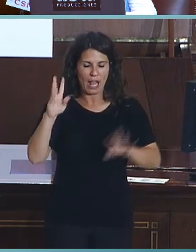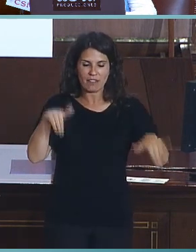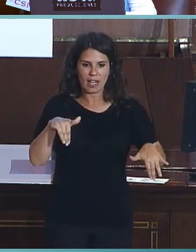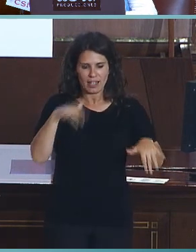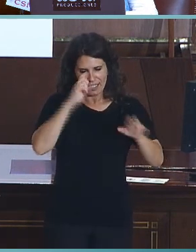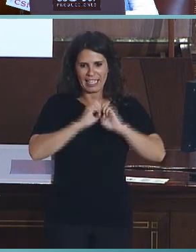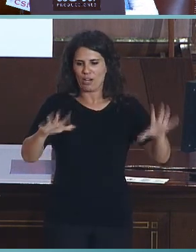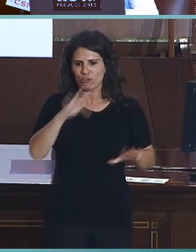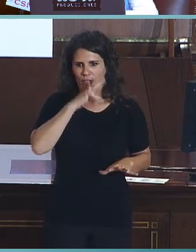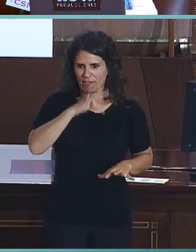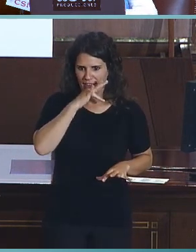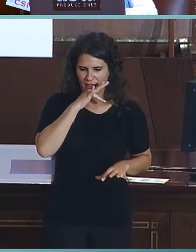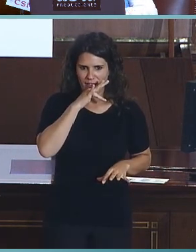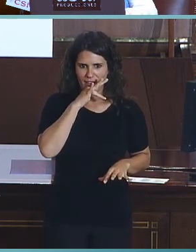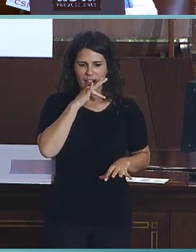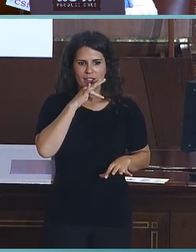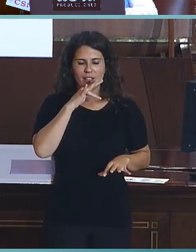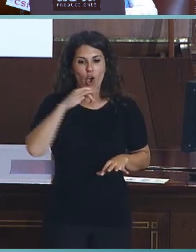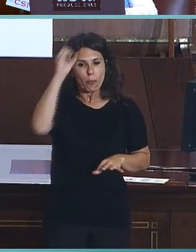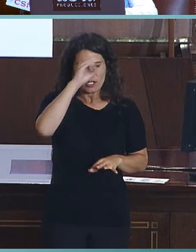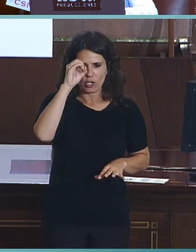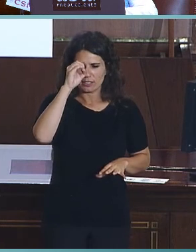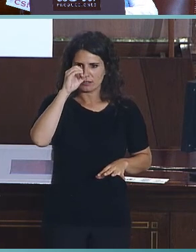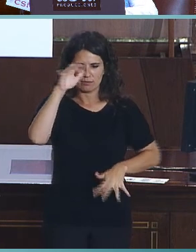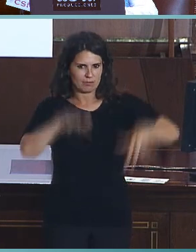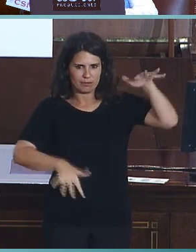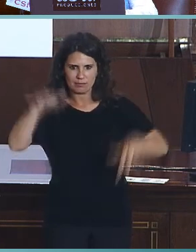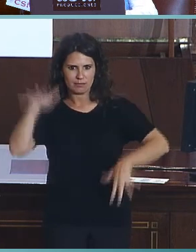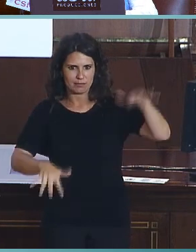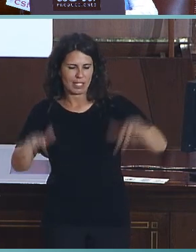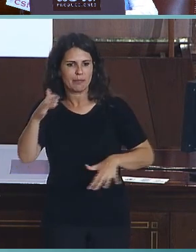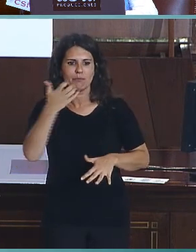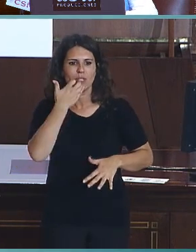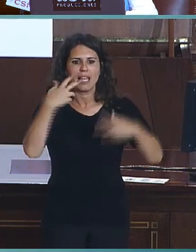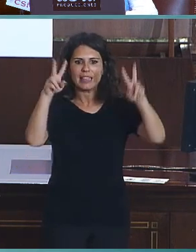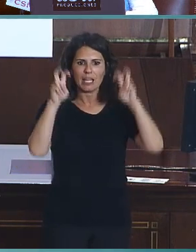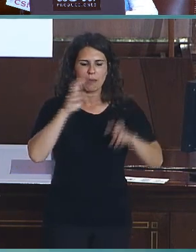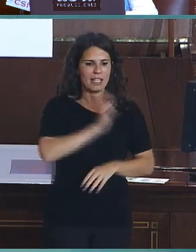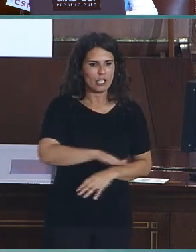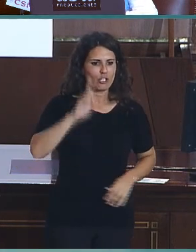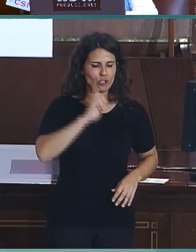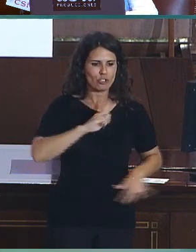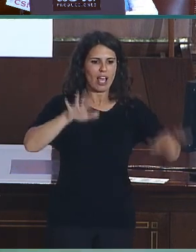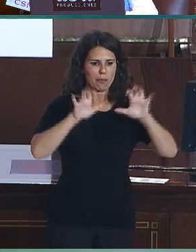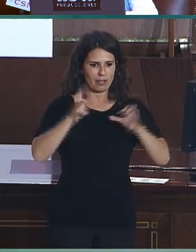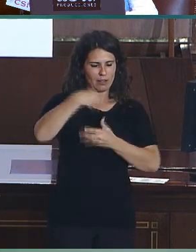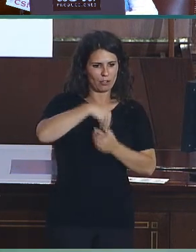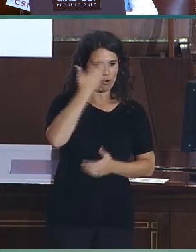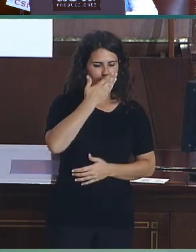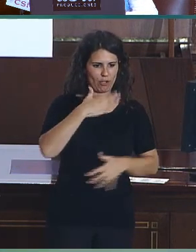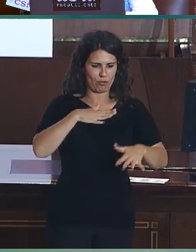explicar convenientemente la división de opiniones sobre si los niños sordos aprenden o no la lengua de signos en el